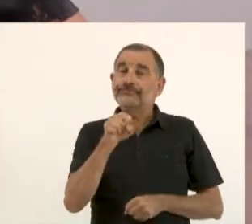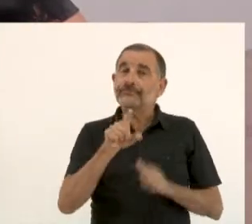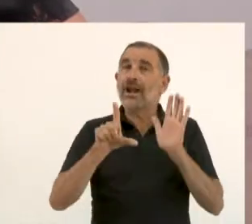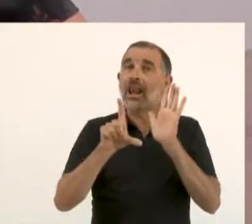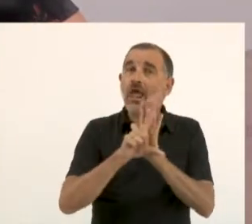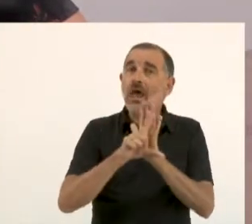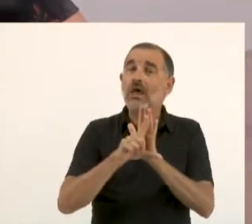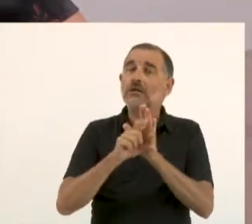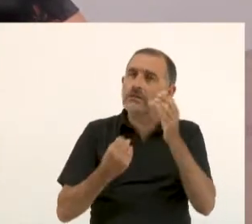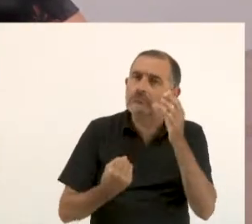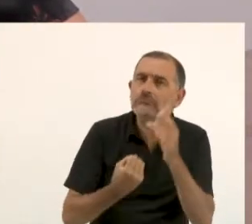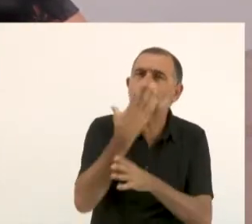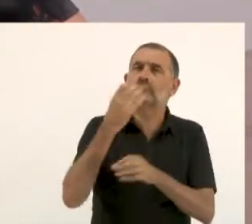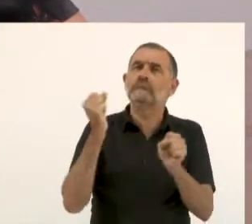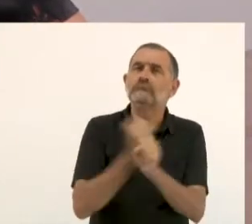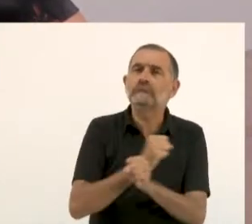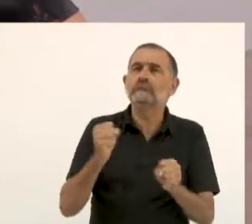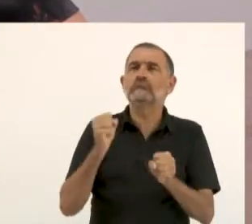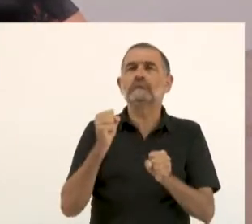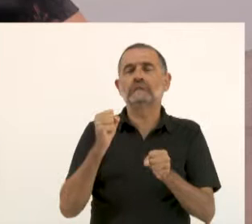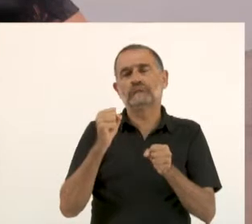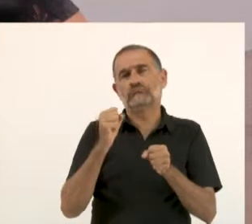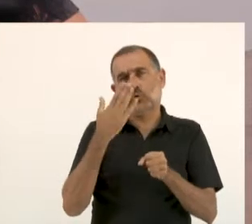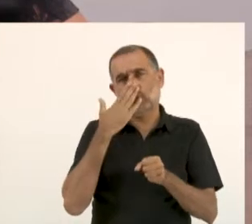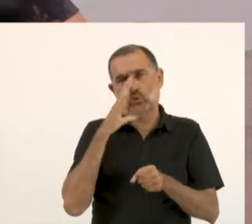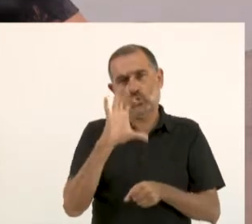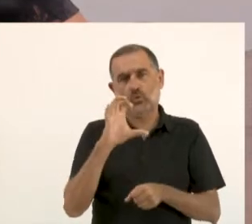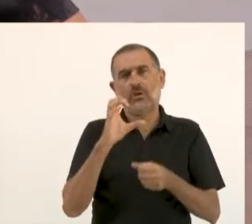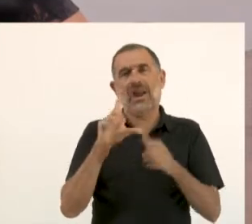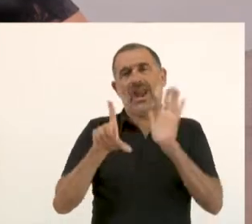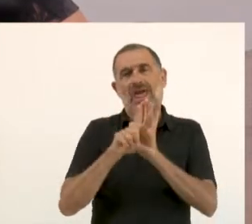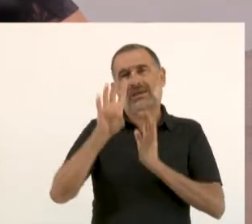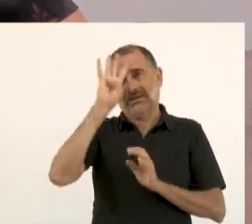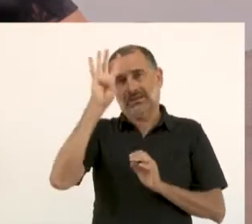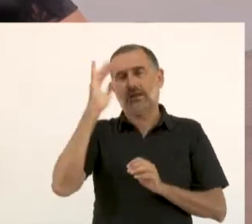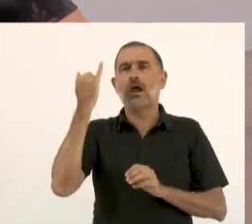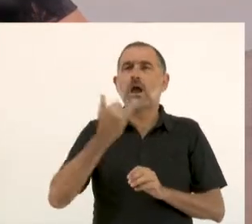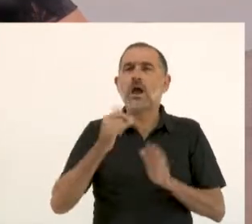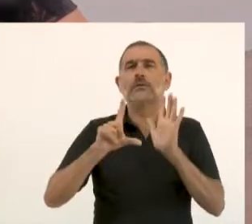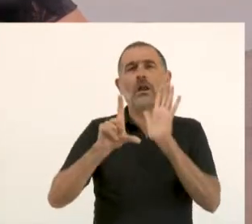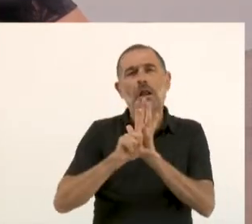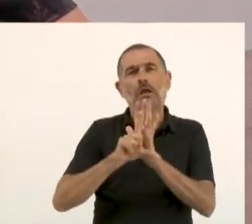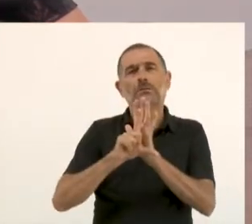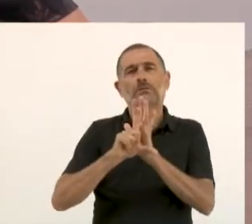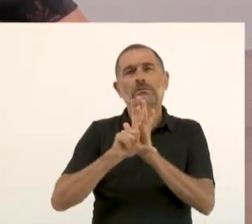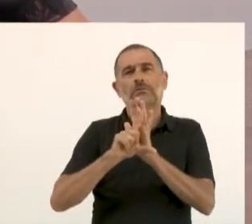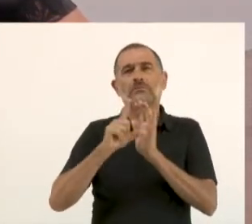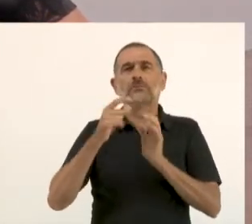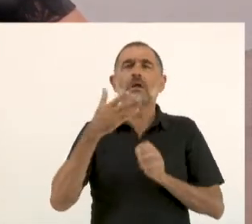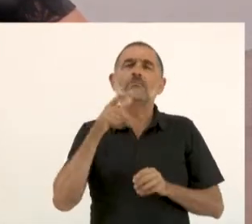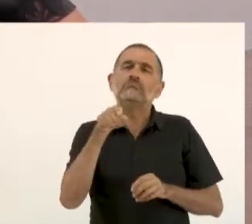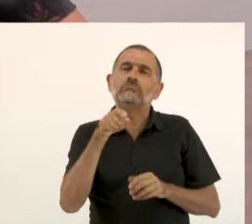Consejo Provincial Indígena y el reconocimiento de las comunidades, también se sancionó una ley en la que